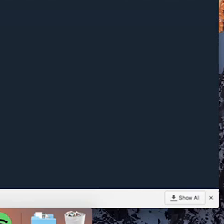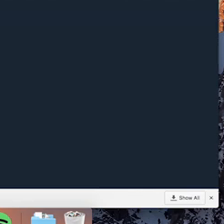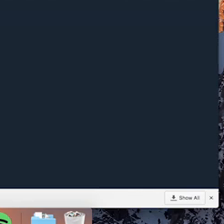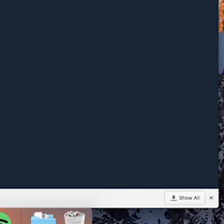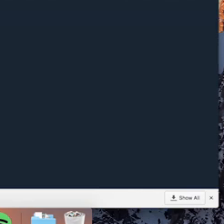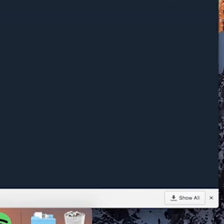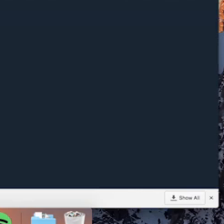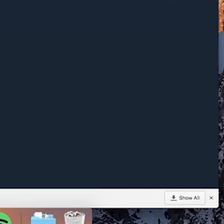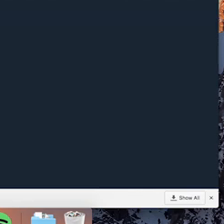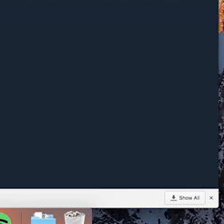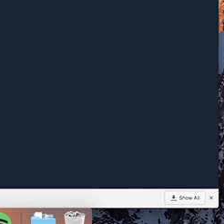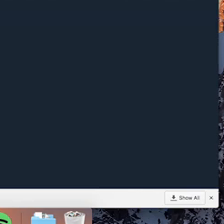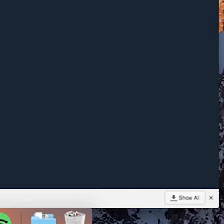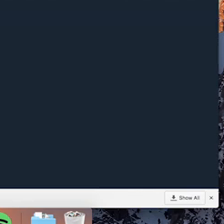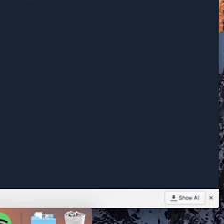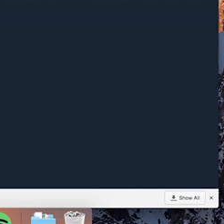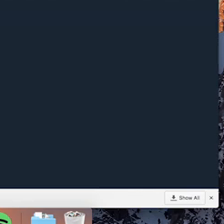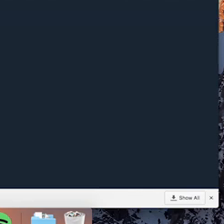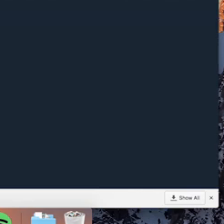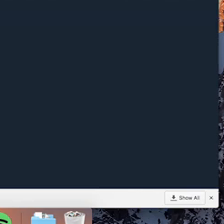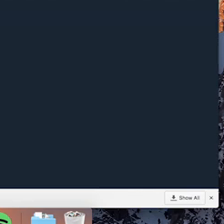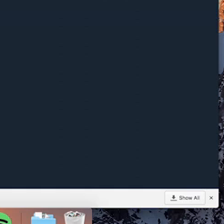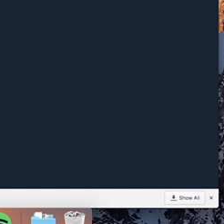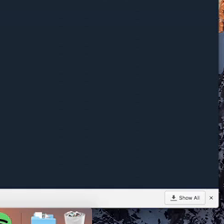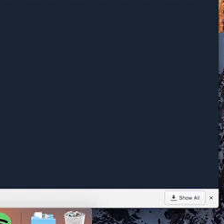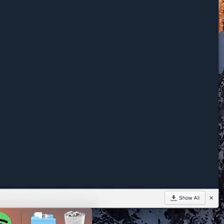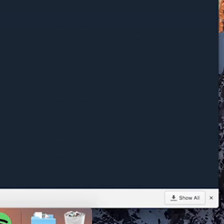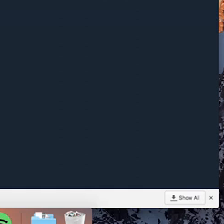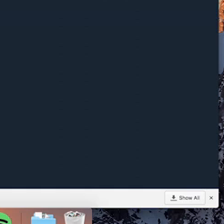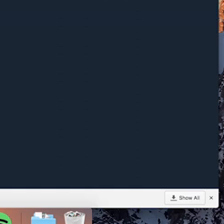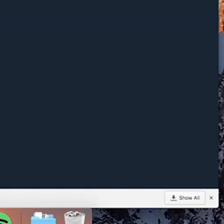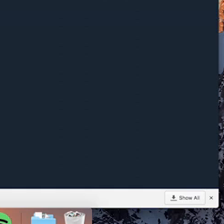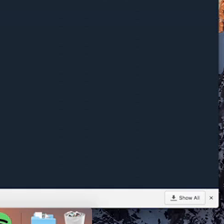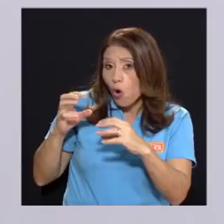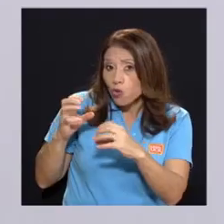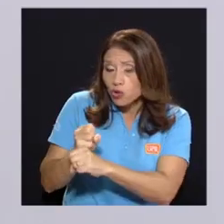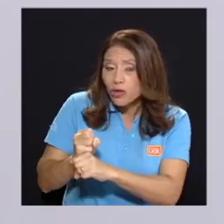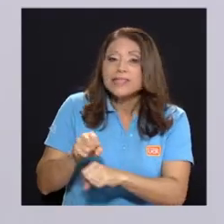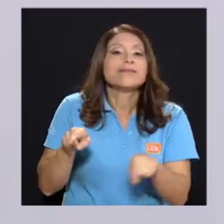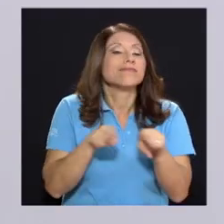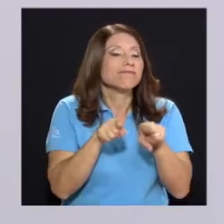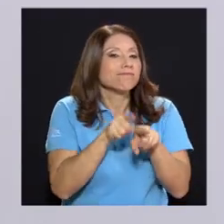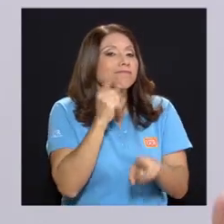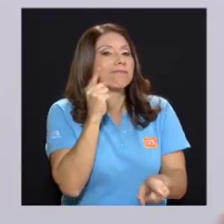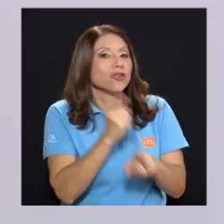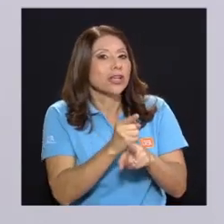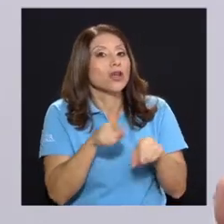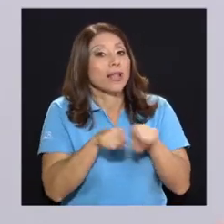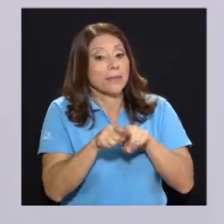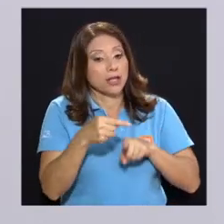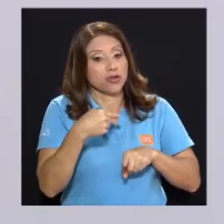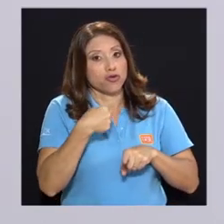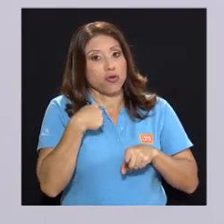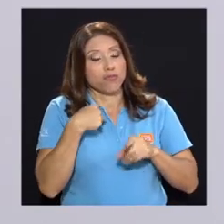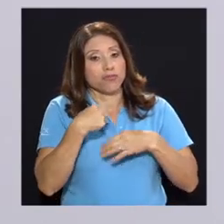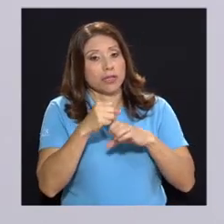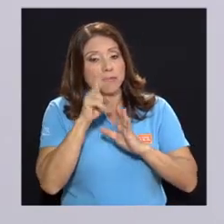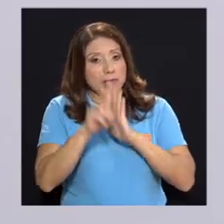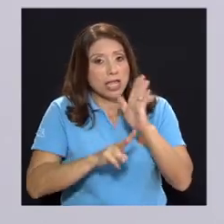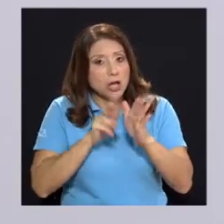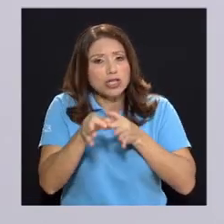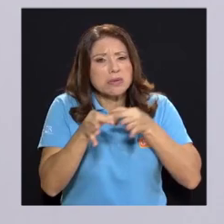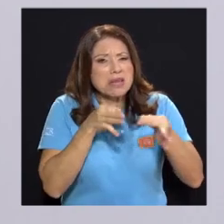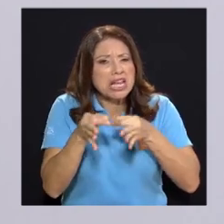y el de las conclusiones de ustedes correcto y además vídeos míos explicando este hombre sólo quería y además